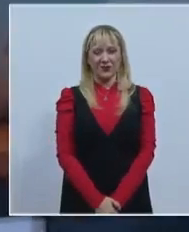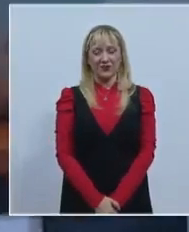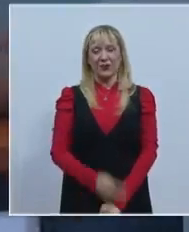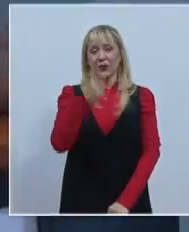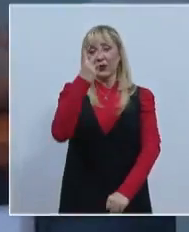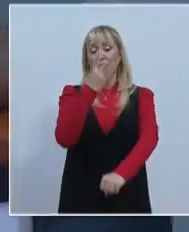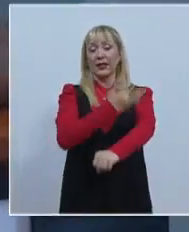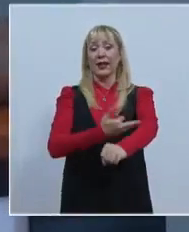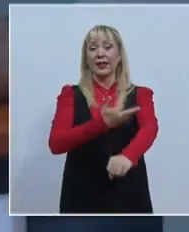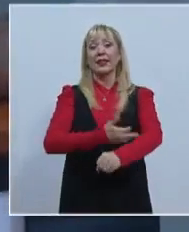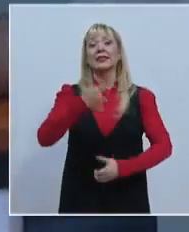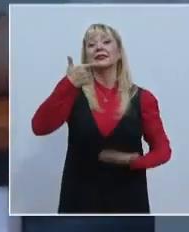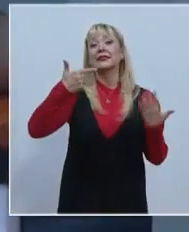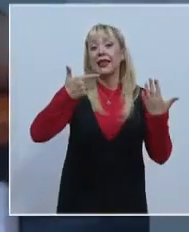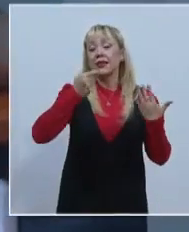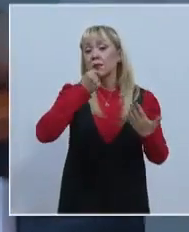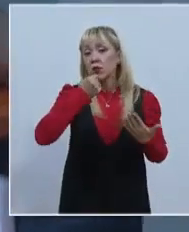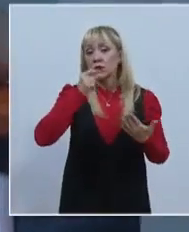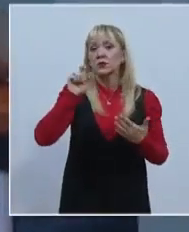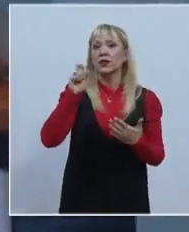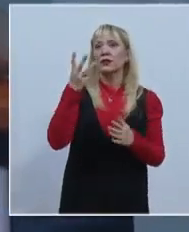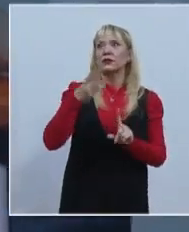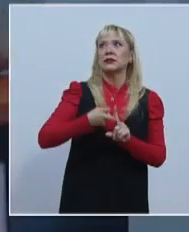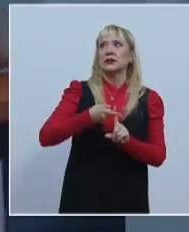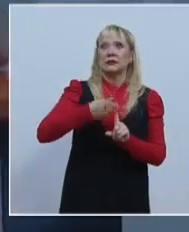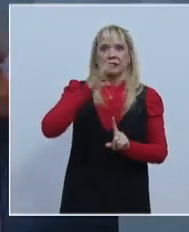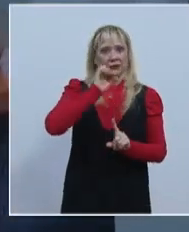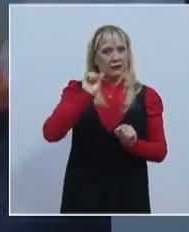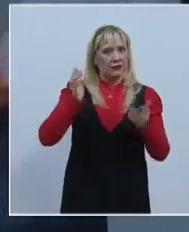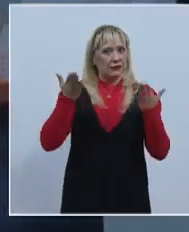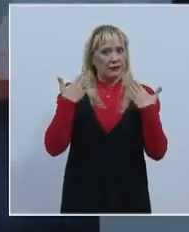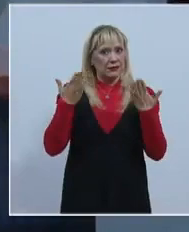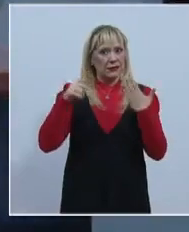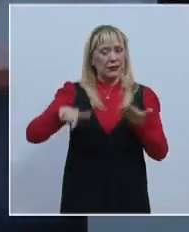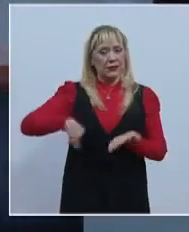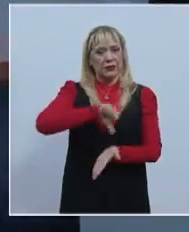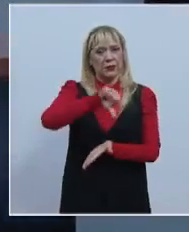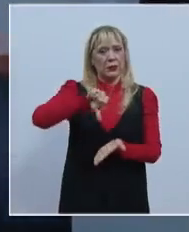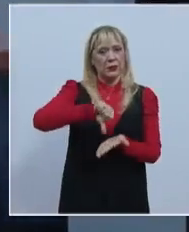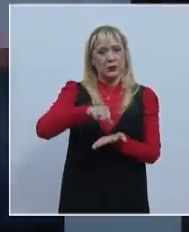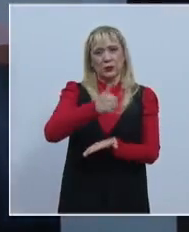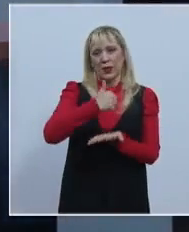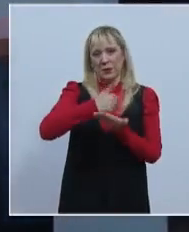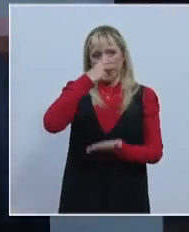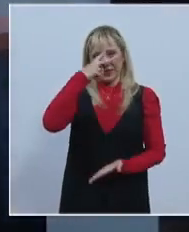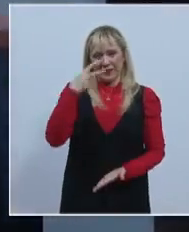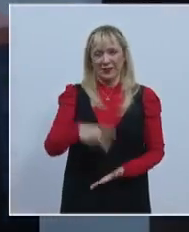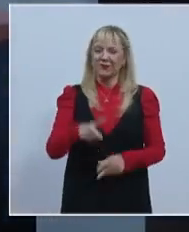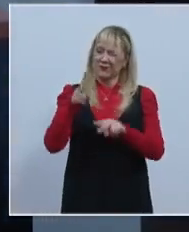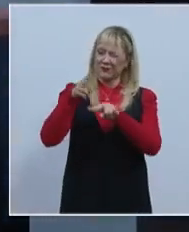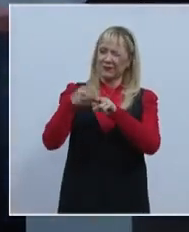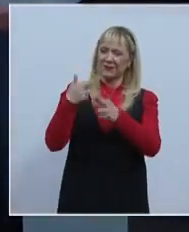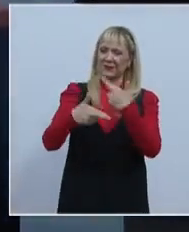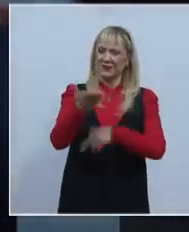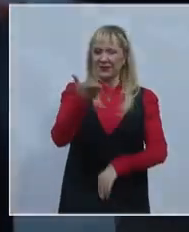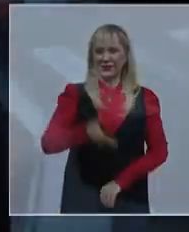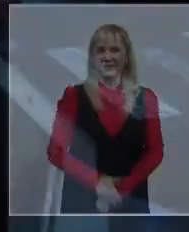2 de la tarde con 7 minutos, 23 grados la temperatura en la zona centro de la capital del país. Pausa y